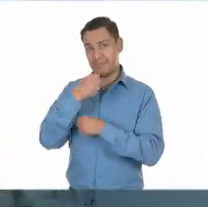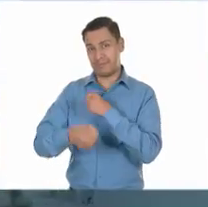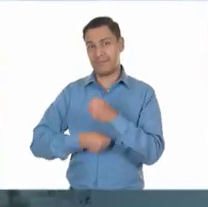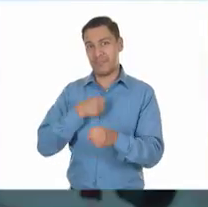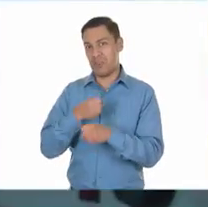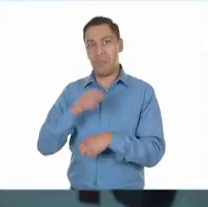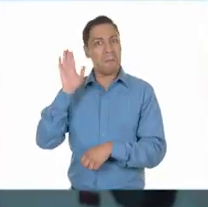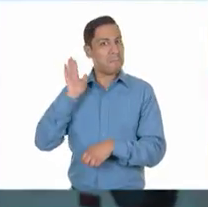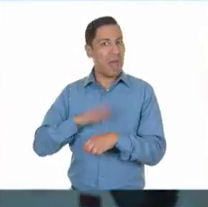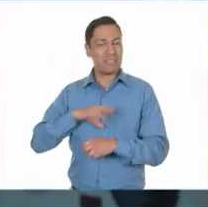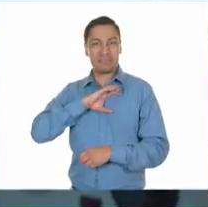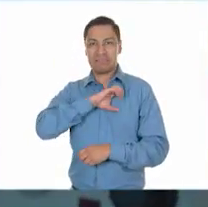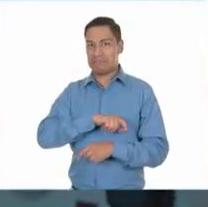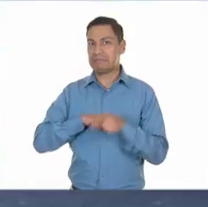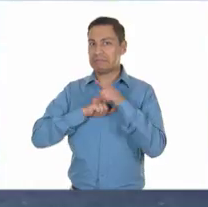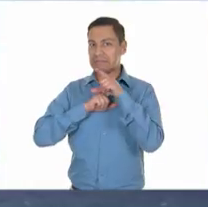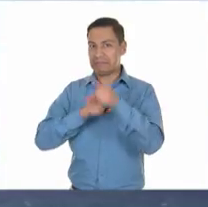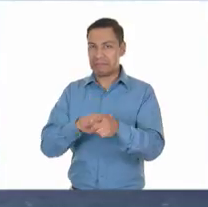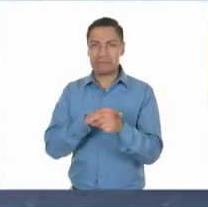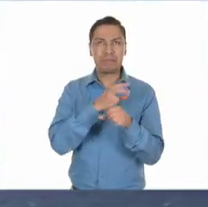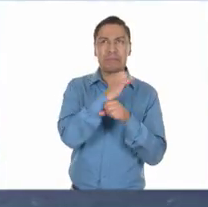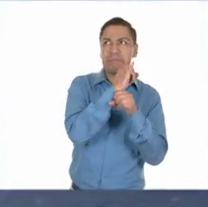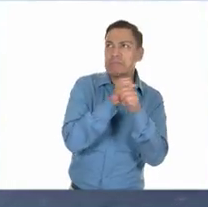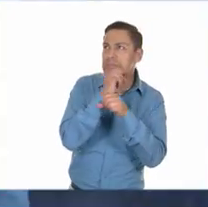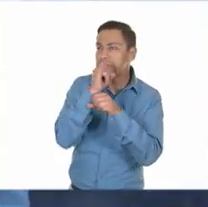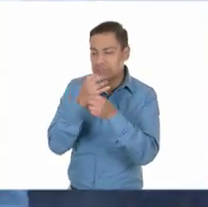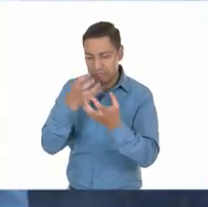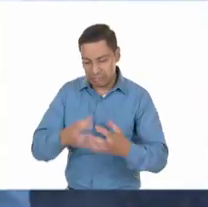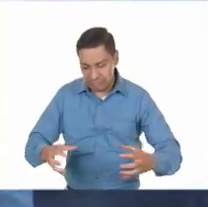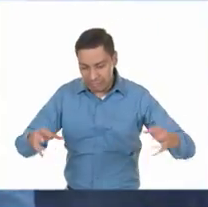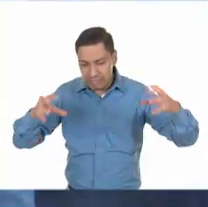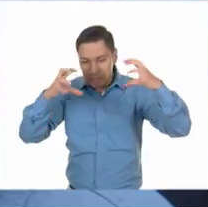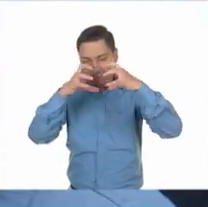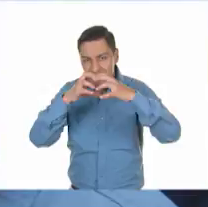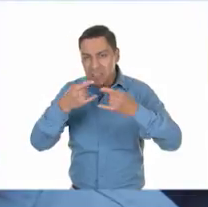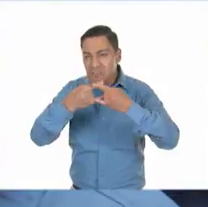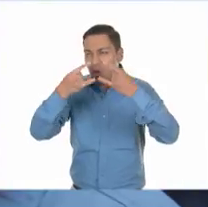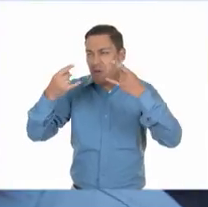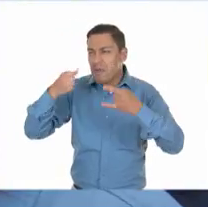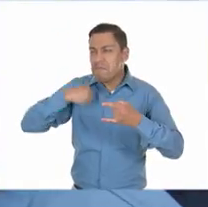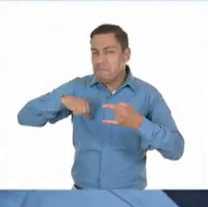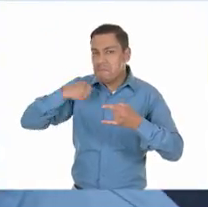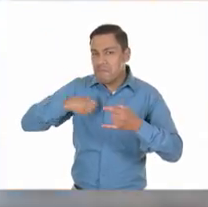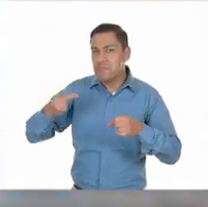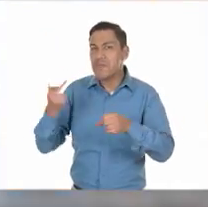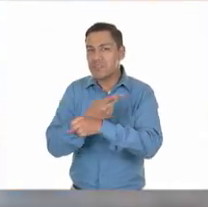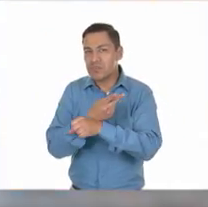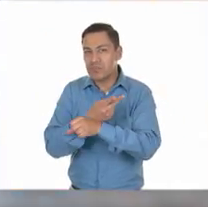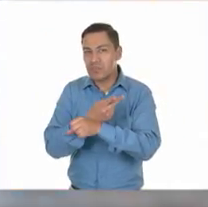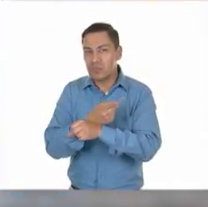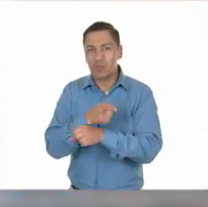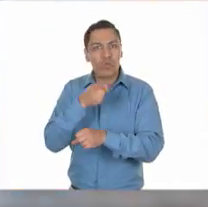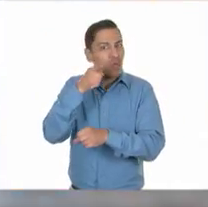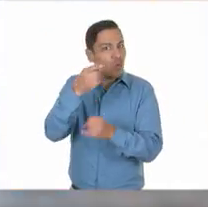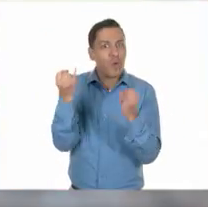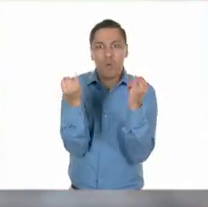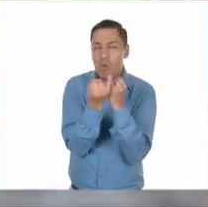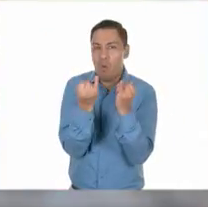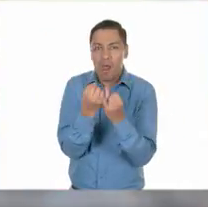lo que más me apasiona. Investigo nuestro planeta y a nuestros antepasados. Explota tu